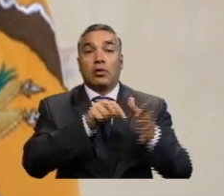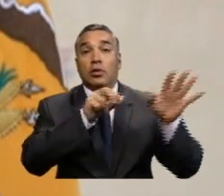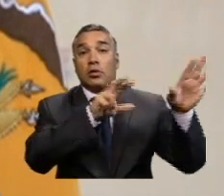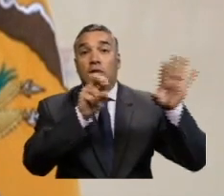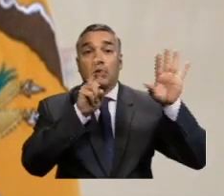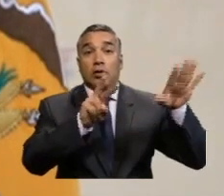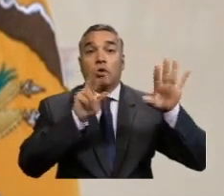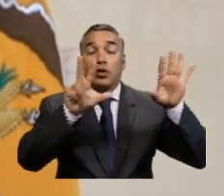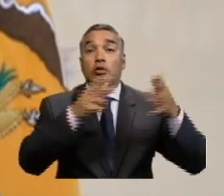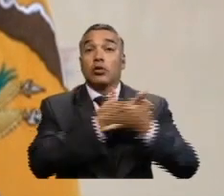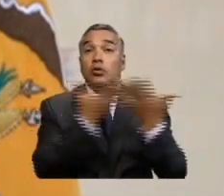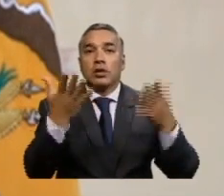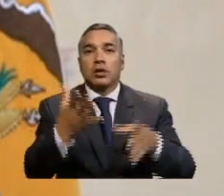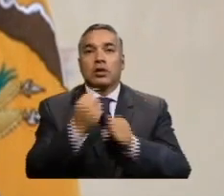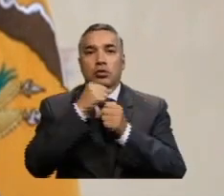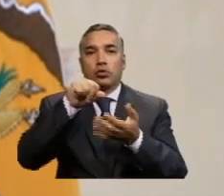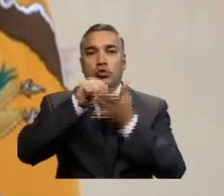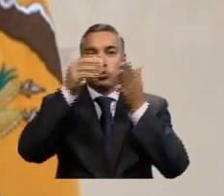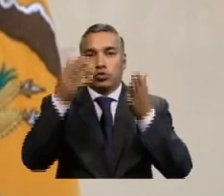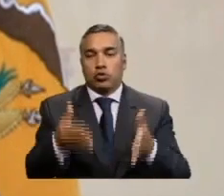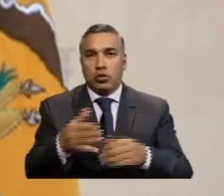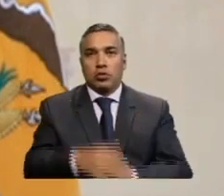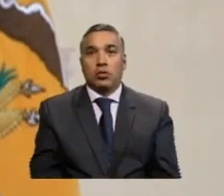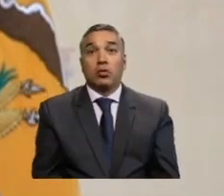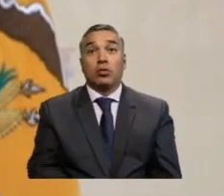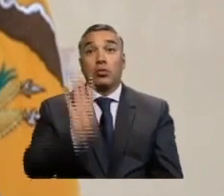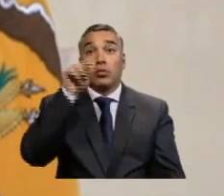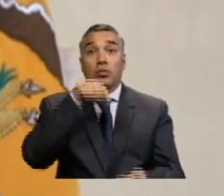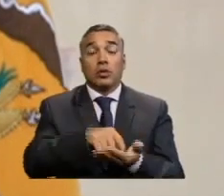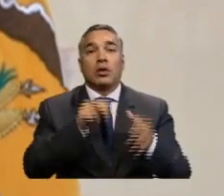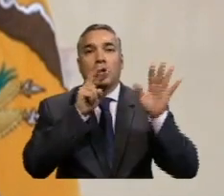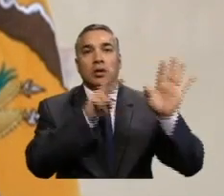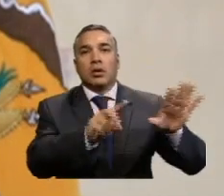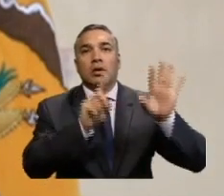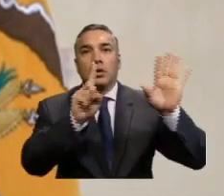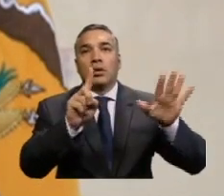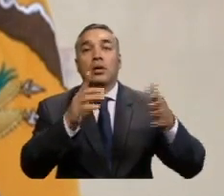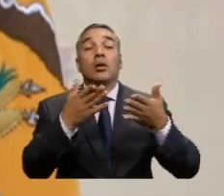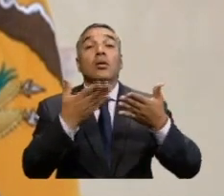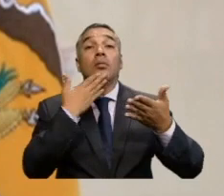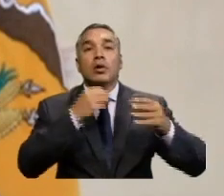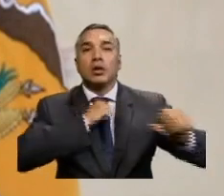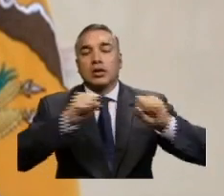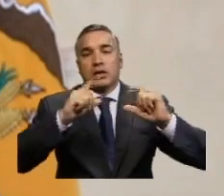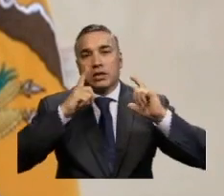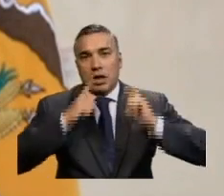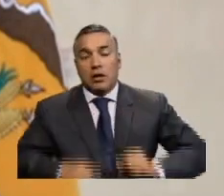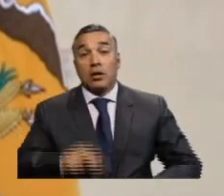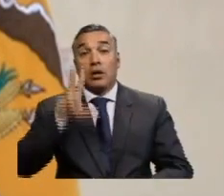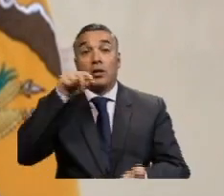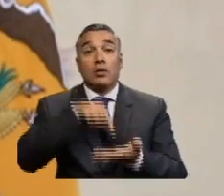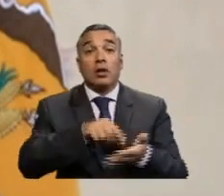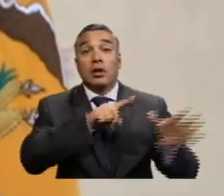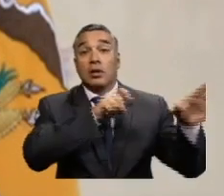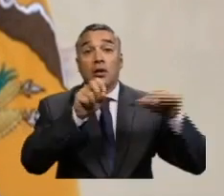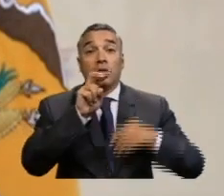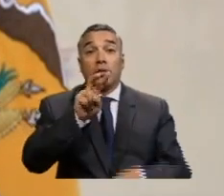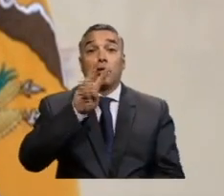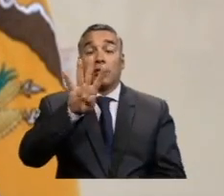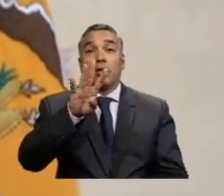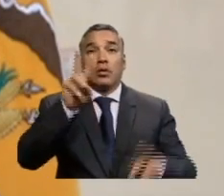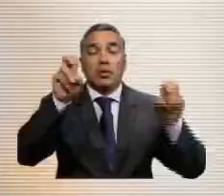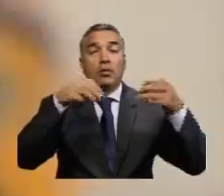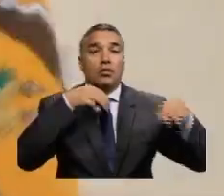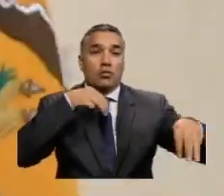26.878 corresponden a seguridad ciudadana, 4.076 son las de gestión sanitaria y 3.624 de tránsito